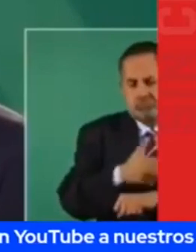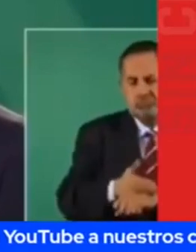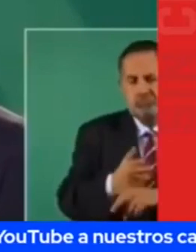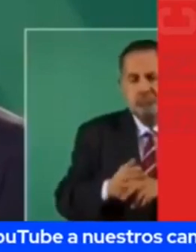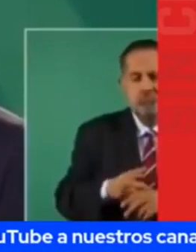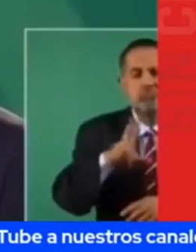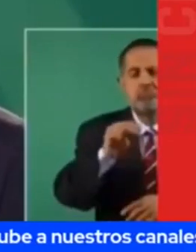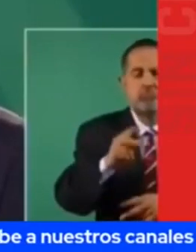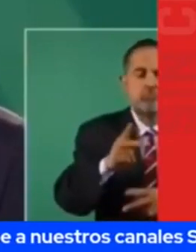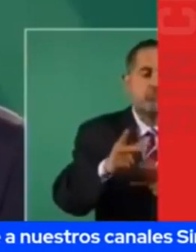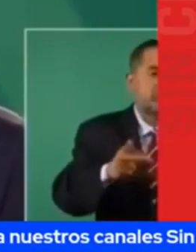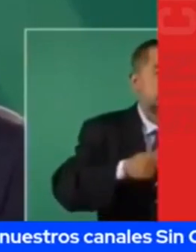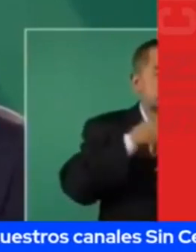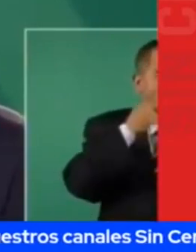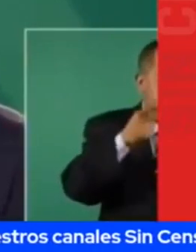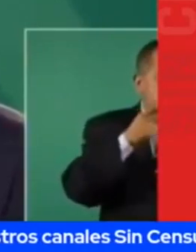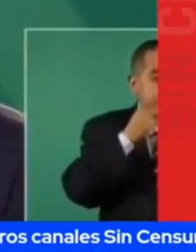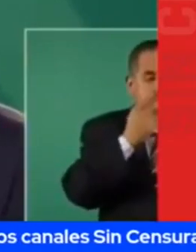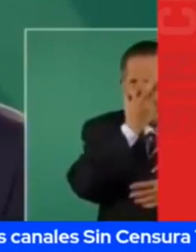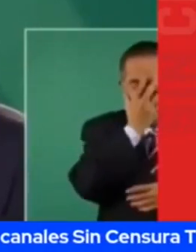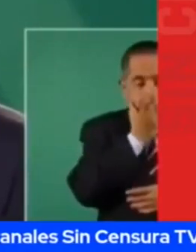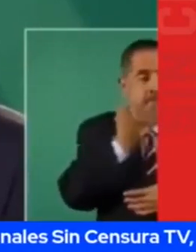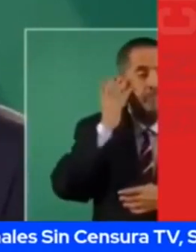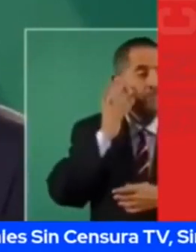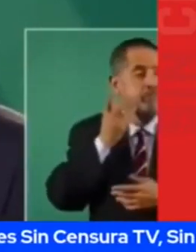no tener un doble discurso,